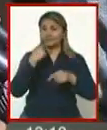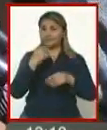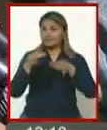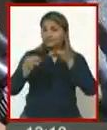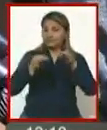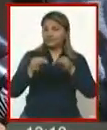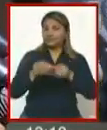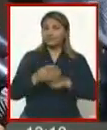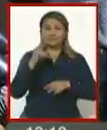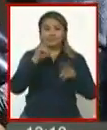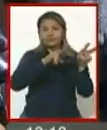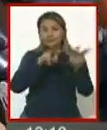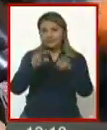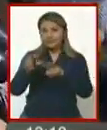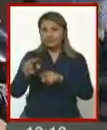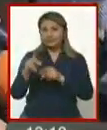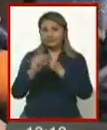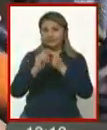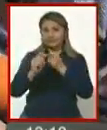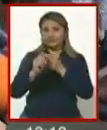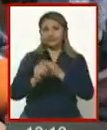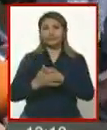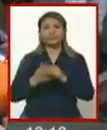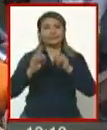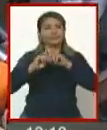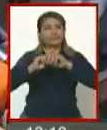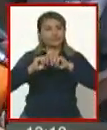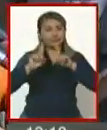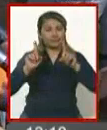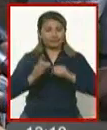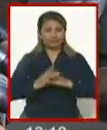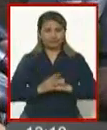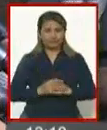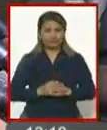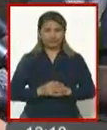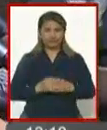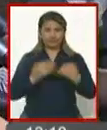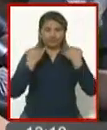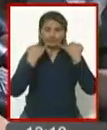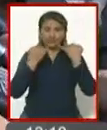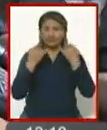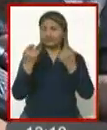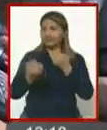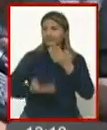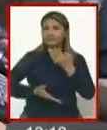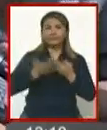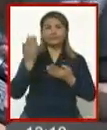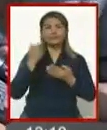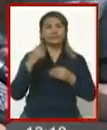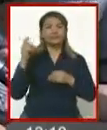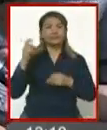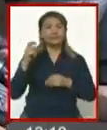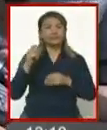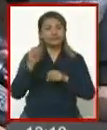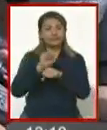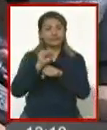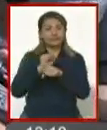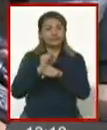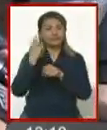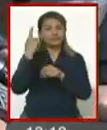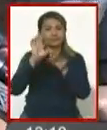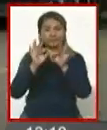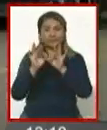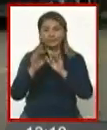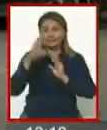nos ha indicado que es un vehículo tipo taxi, ¿no? Pero sin embargo, eso es una información muy rápida que tenemos que ir trabajando para